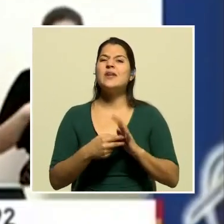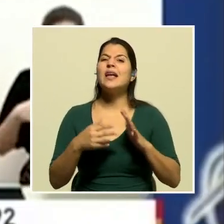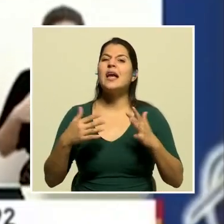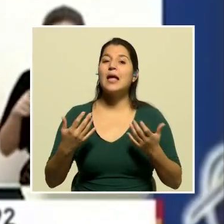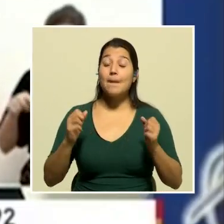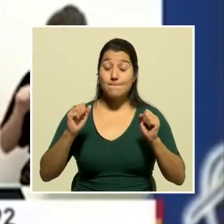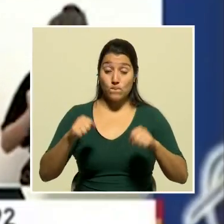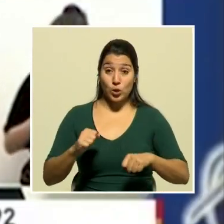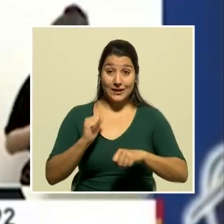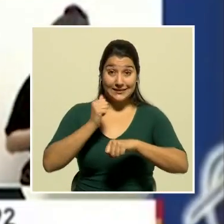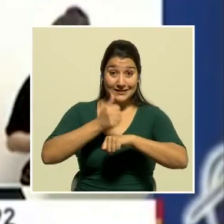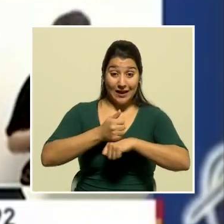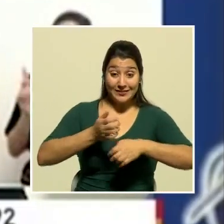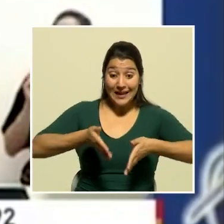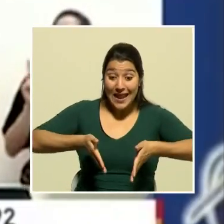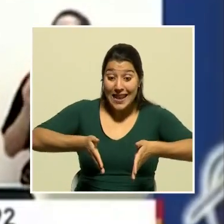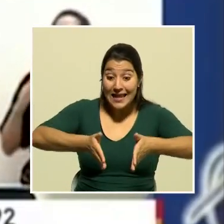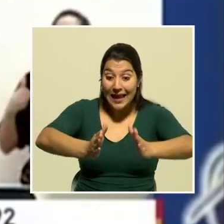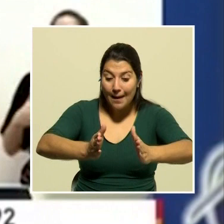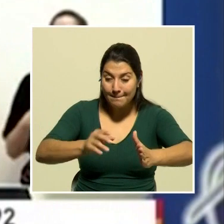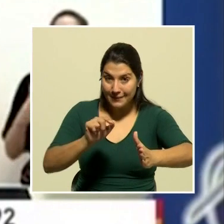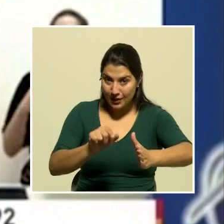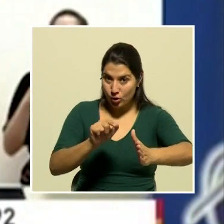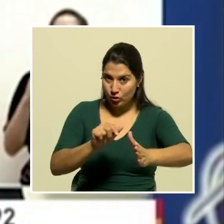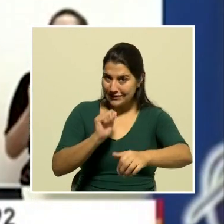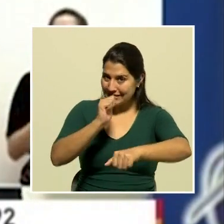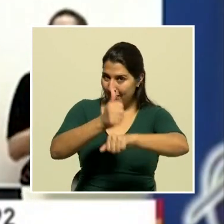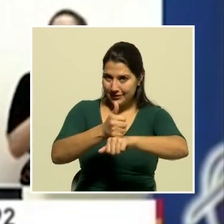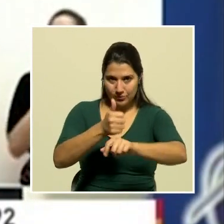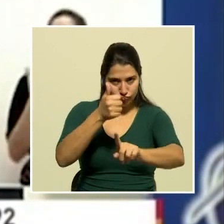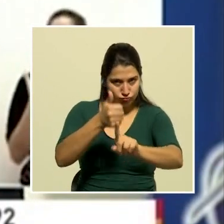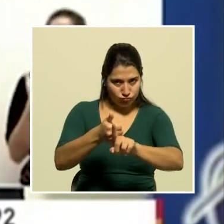definir la ruta sanitaria y los